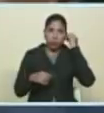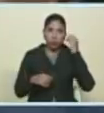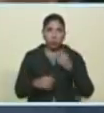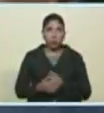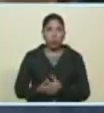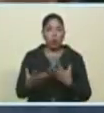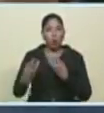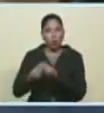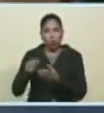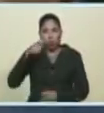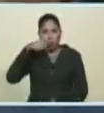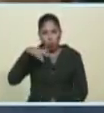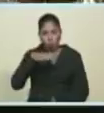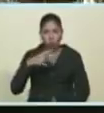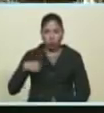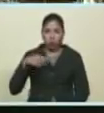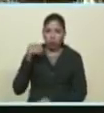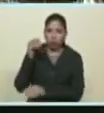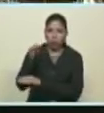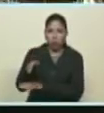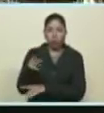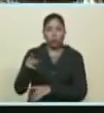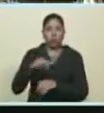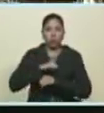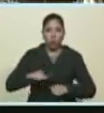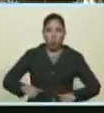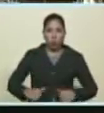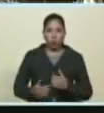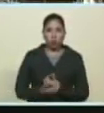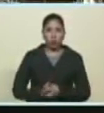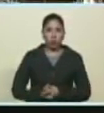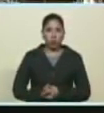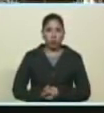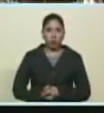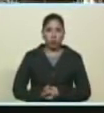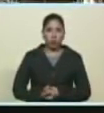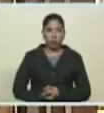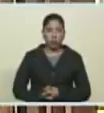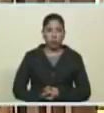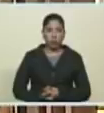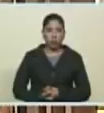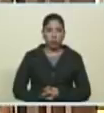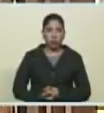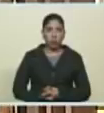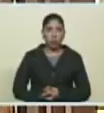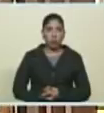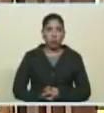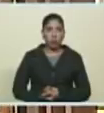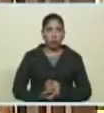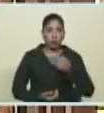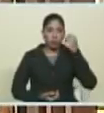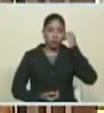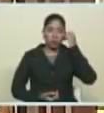pueblo de Portuguesa. Y así hicimos en todos los estados del país. Nos fuimos al combate de las ideas, al combate de la verdad.